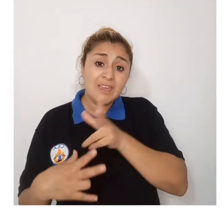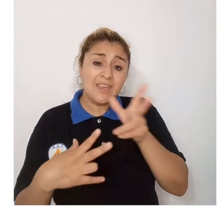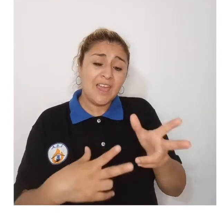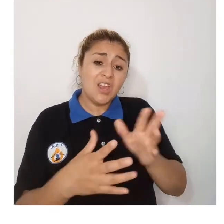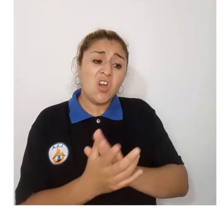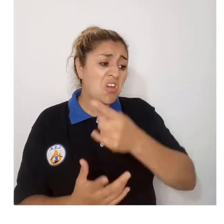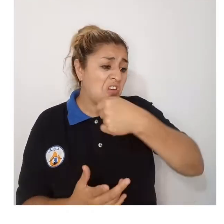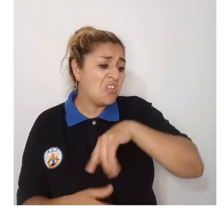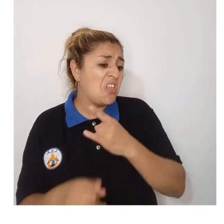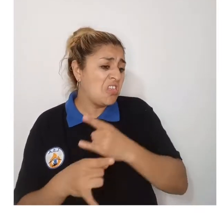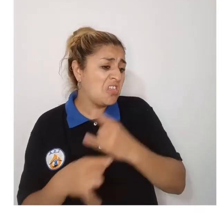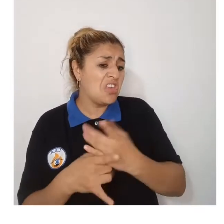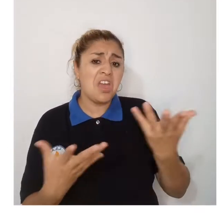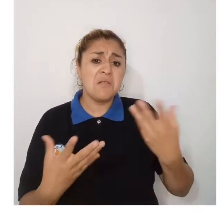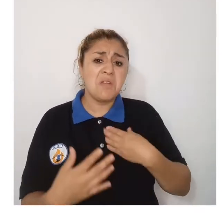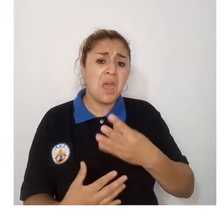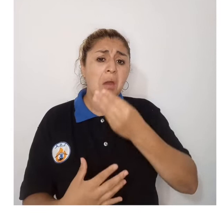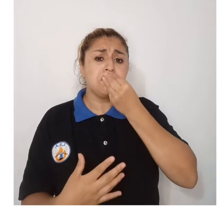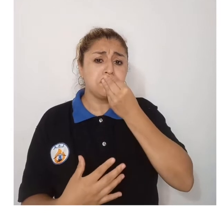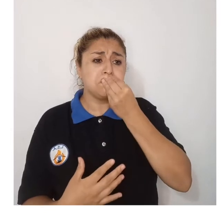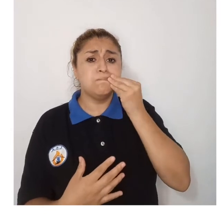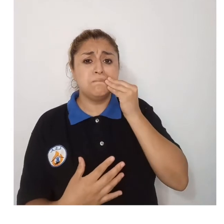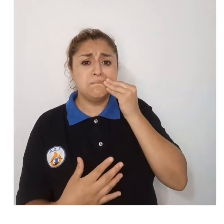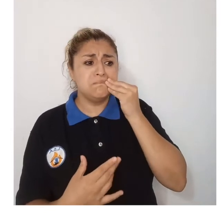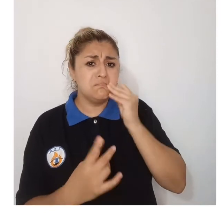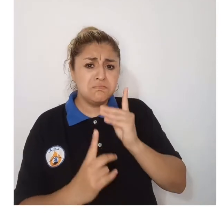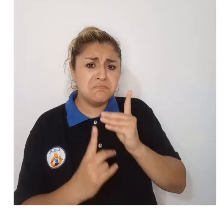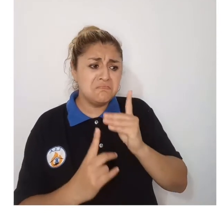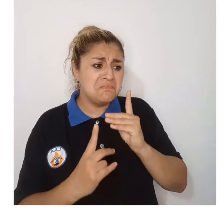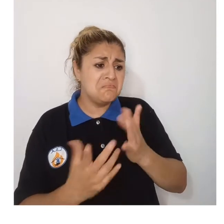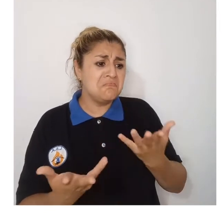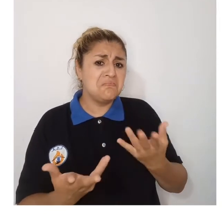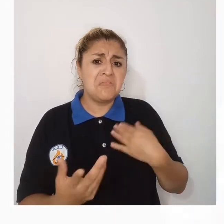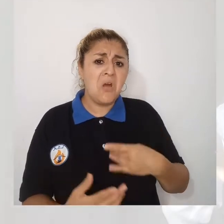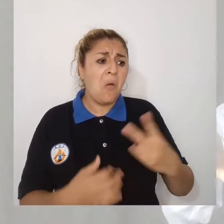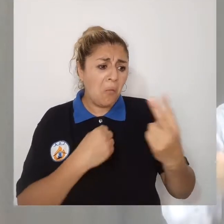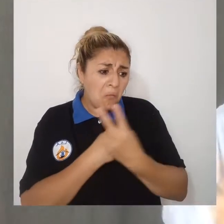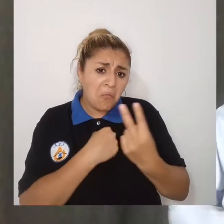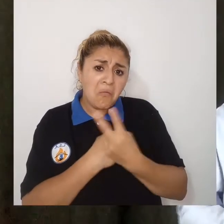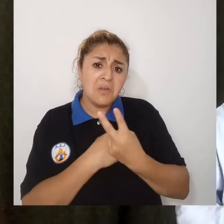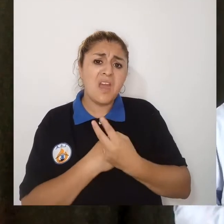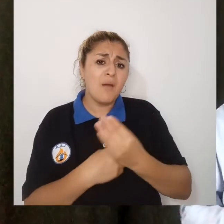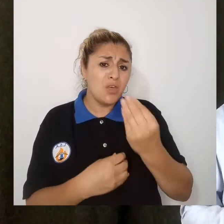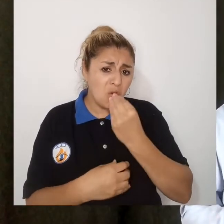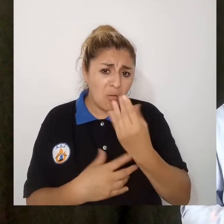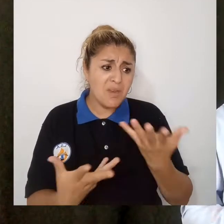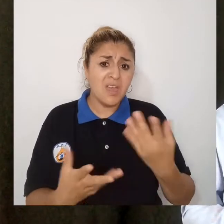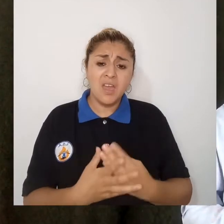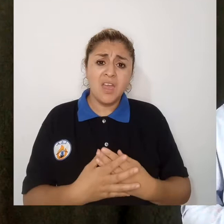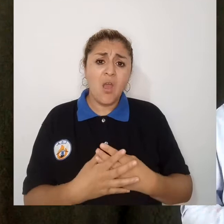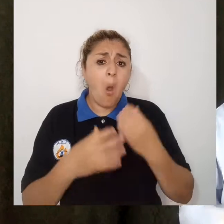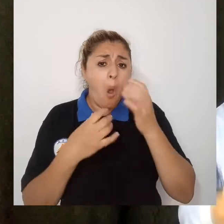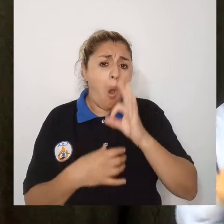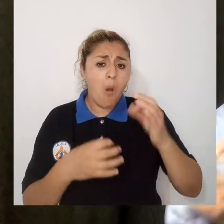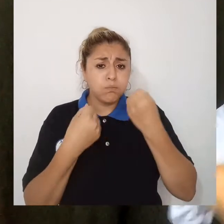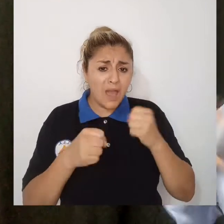sometemos a nuestros cuerpos muchas veces abstenciones y ustedes por jesús y sus discípulos